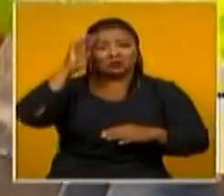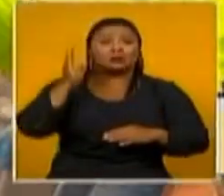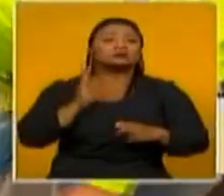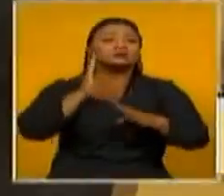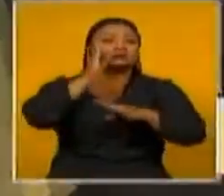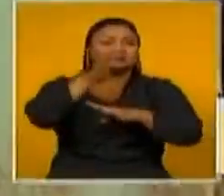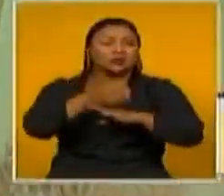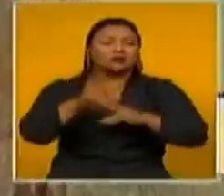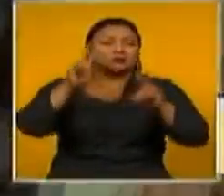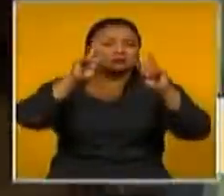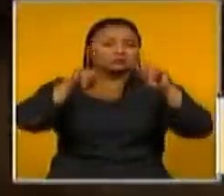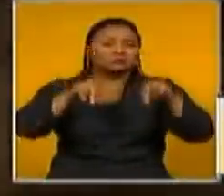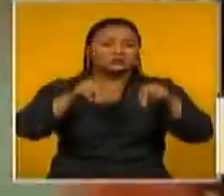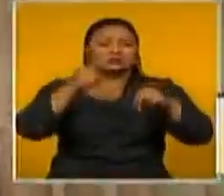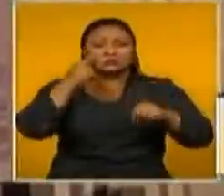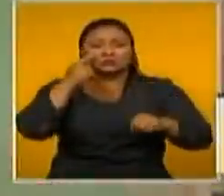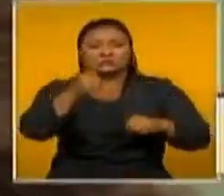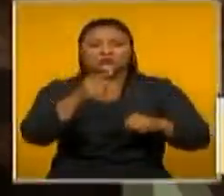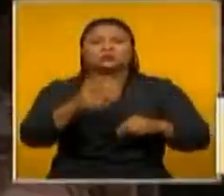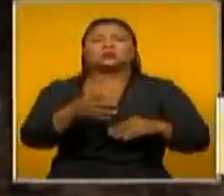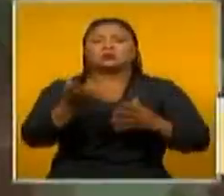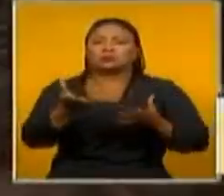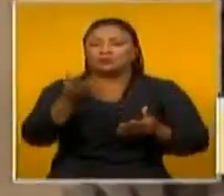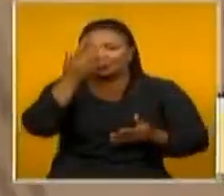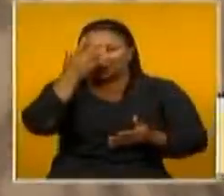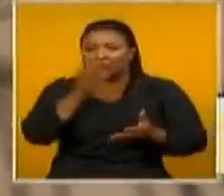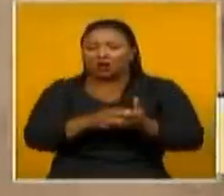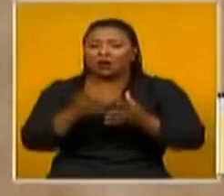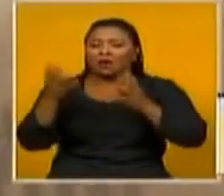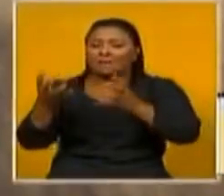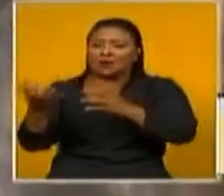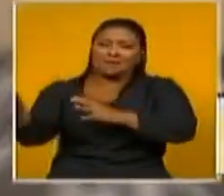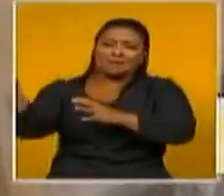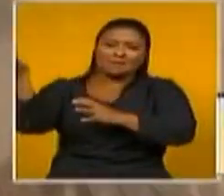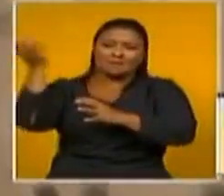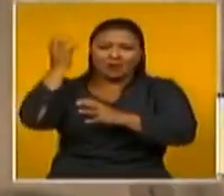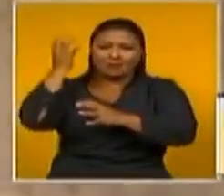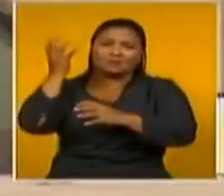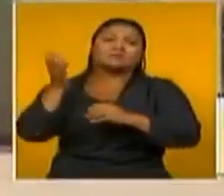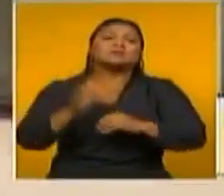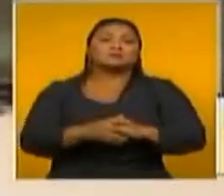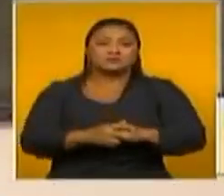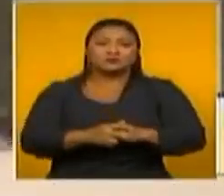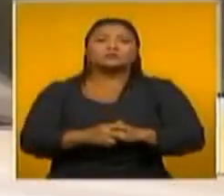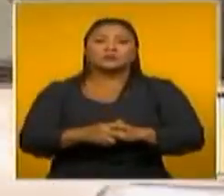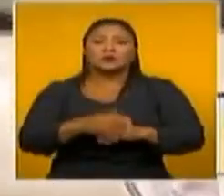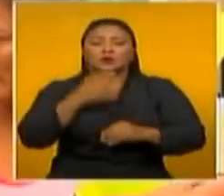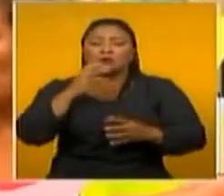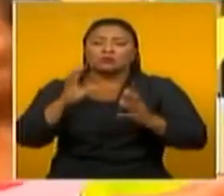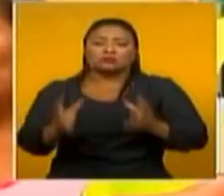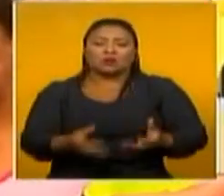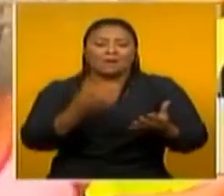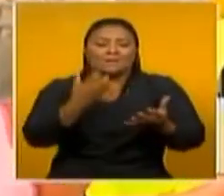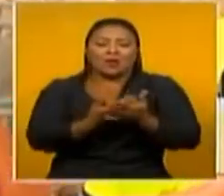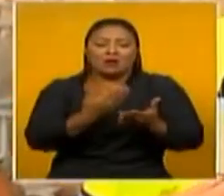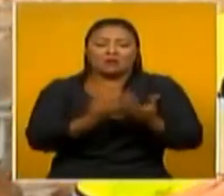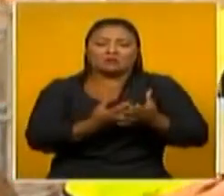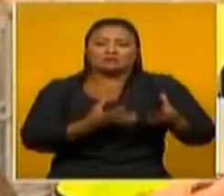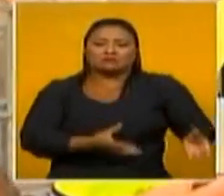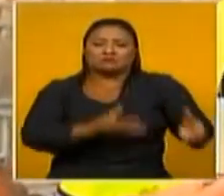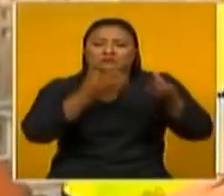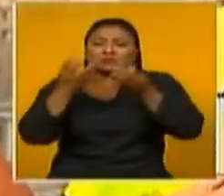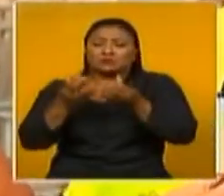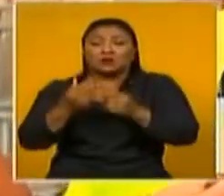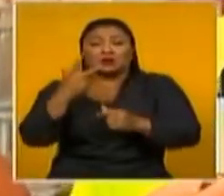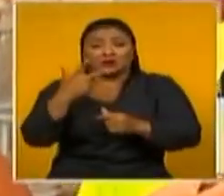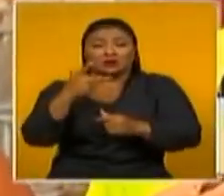empezaron la investigación. A la víctima la mataron de un fuerte golpe en la cabeza con una roca que fue recogida como evidencia. Tres personas, incluido